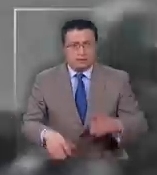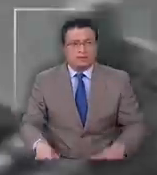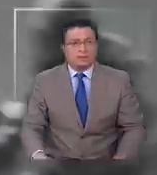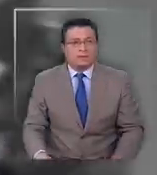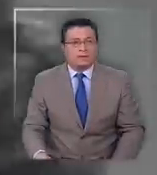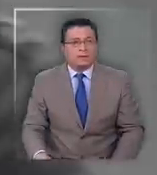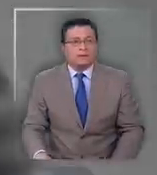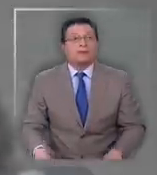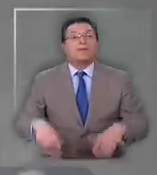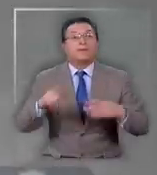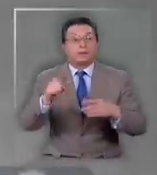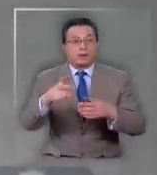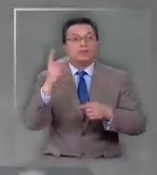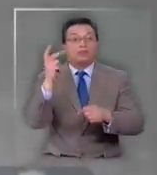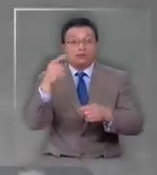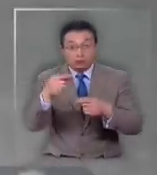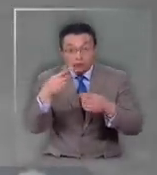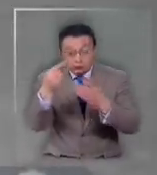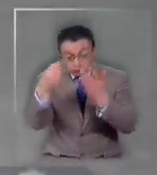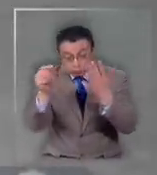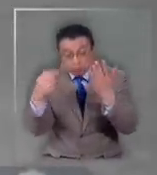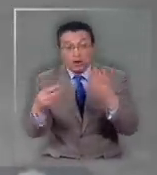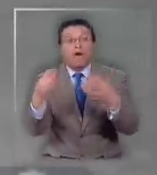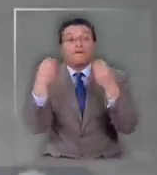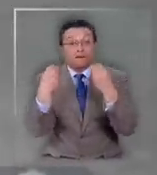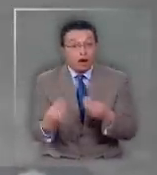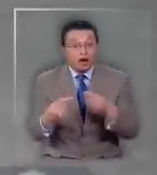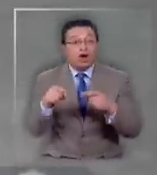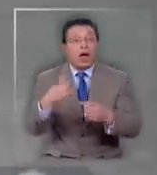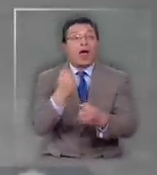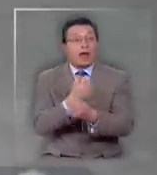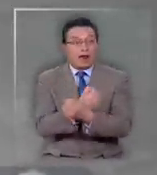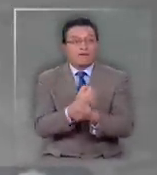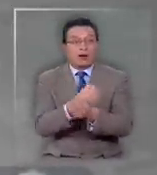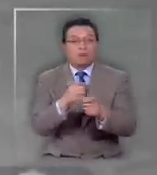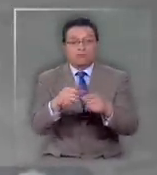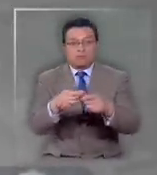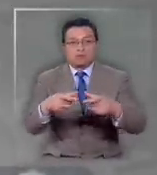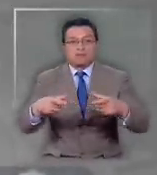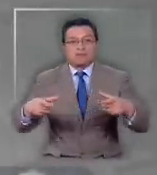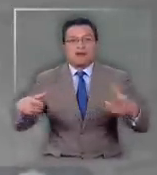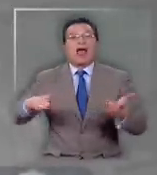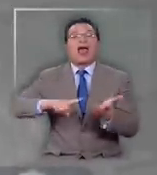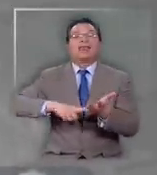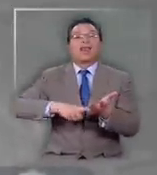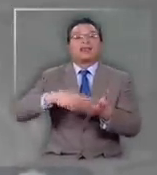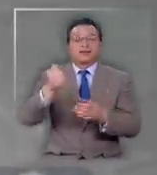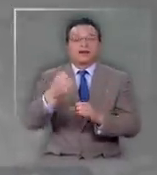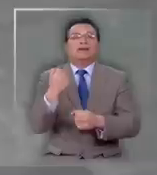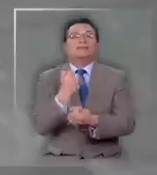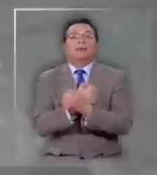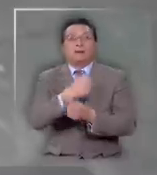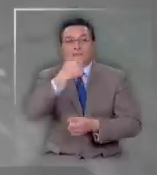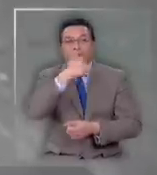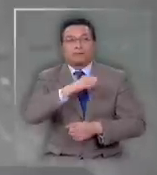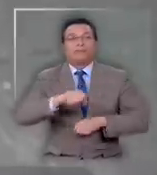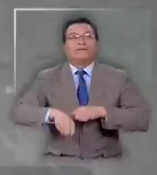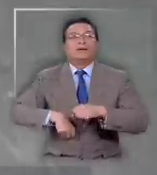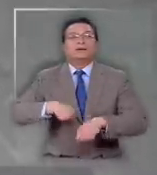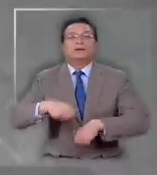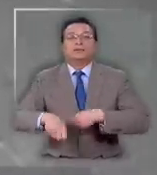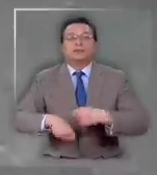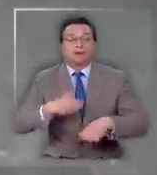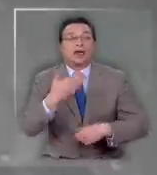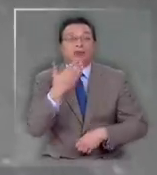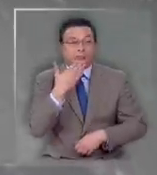los resultados hasta ahora han sido buenos no sería raro que por lo mismo carabinero se expanda la técnica en otros puntos del país sin embargo como siempre